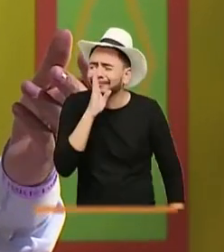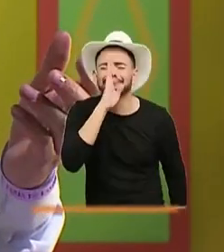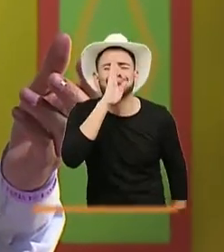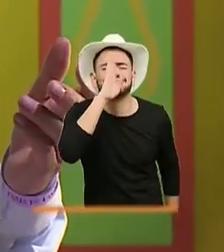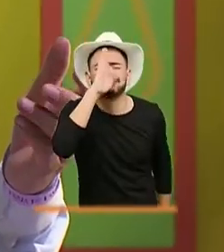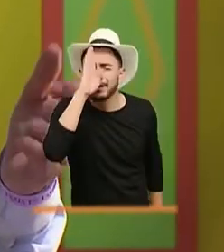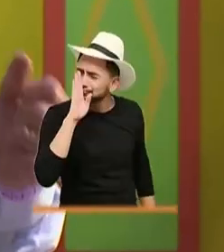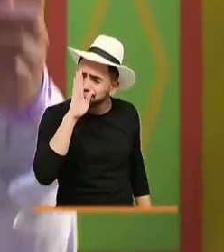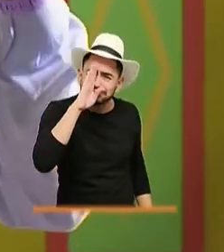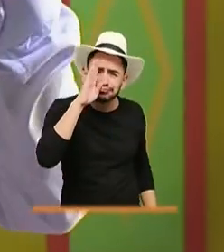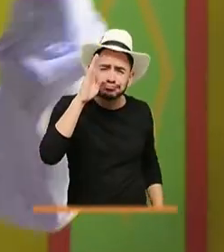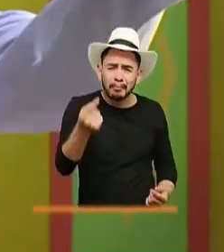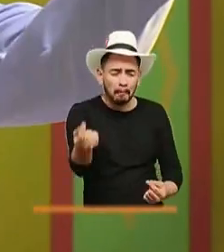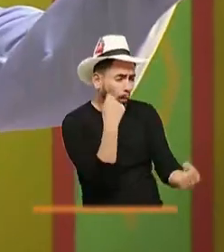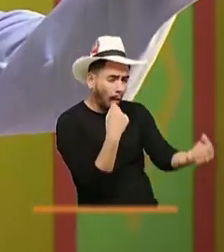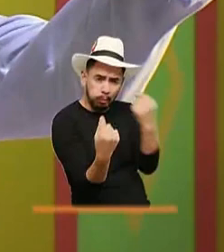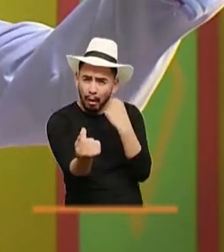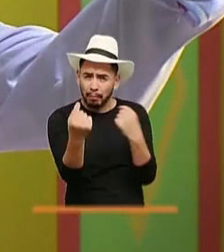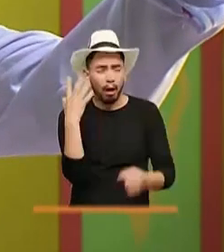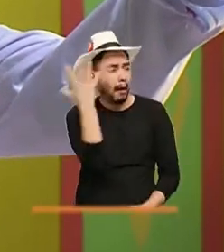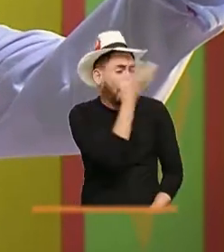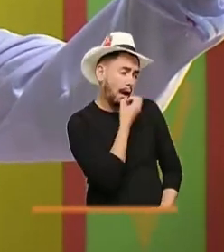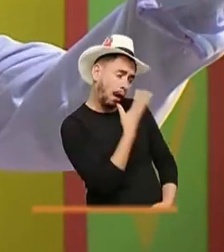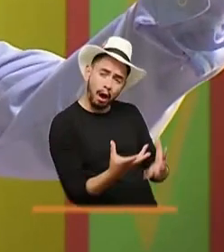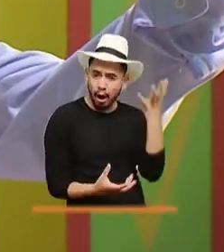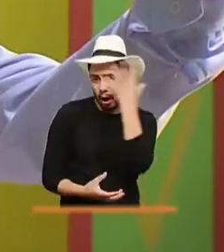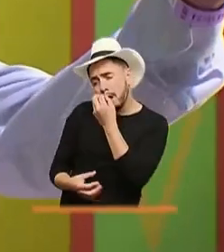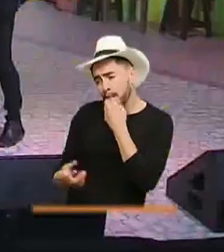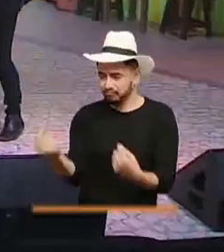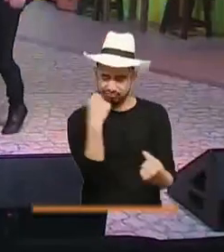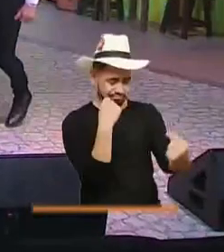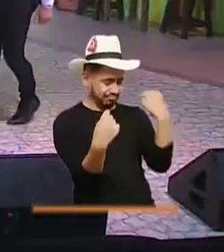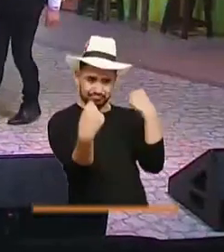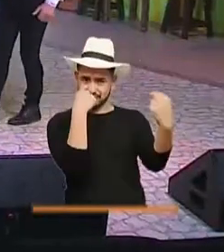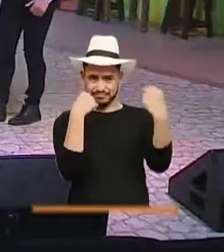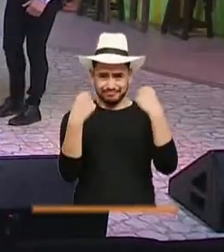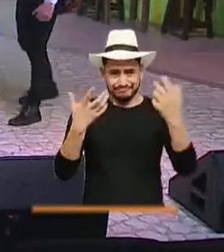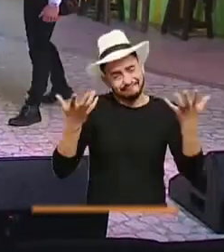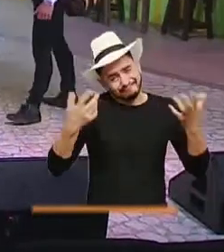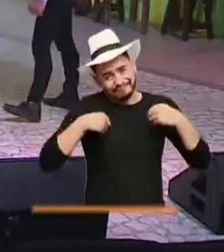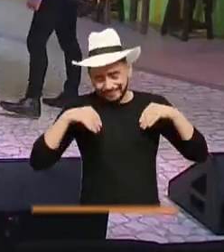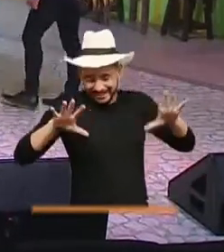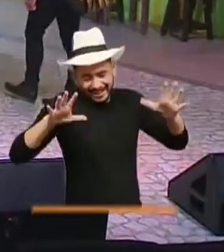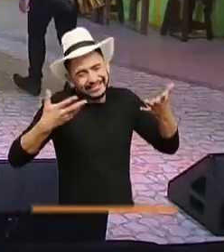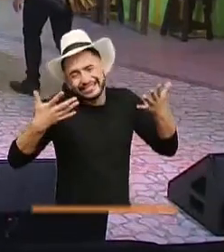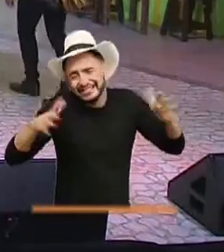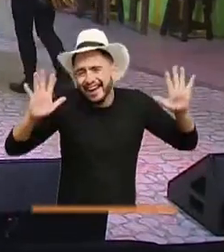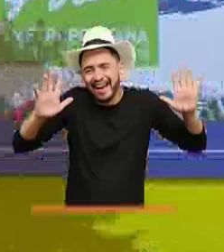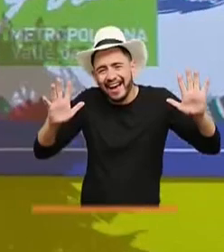los piropos de más de un enamorado. Y las mujeres me